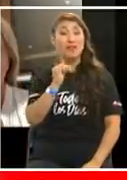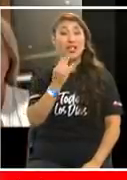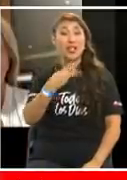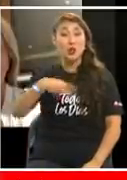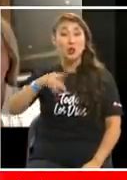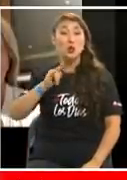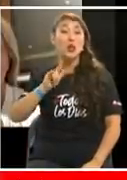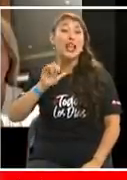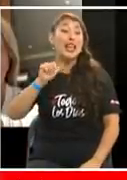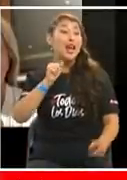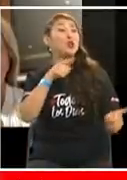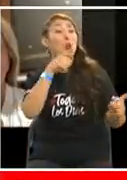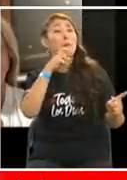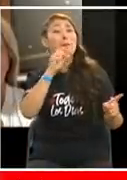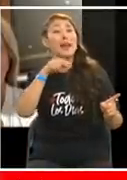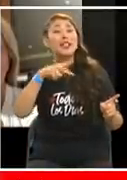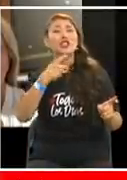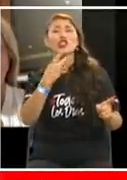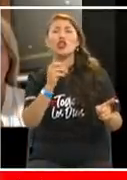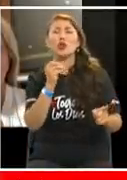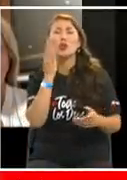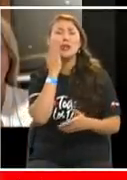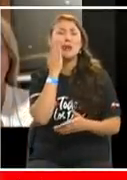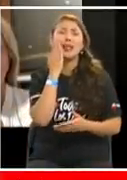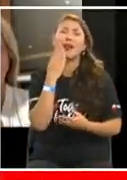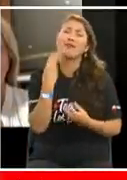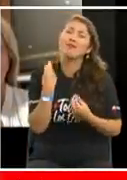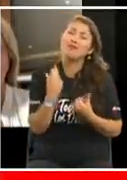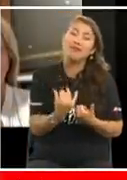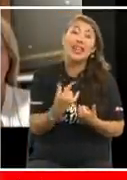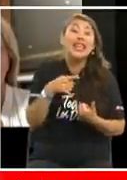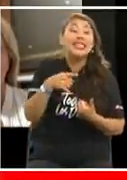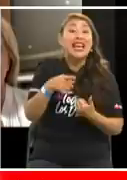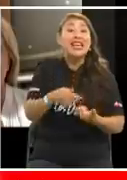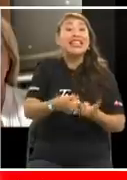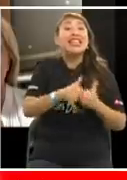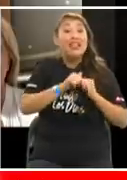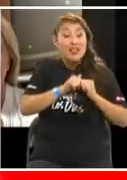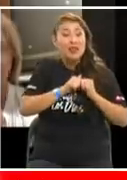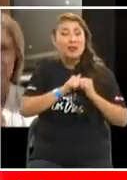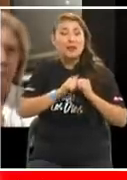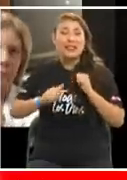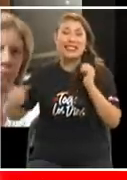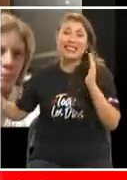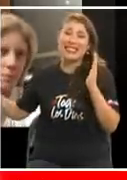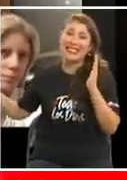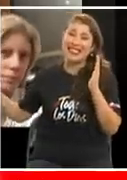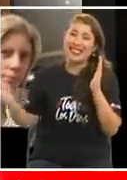siempre, tu simpatía desborda en televisión. Y la tarea y el desafío de Unimark está logrado.